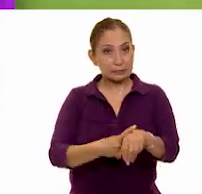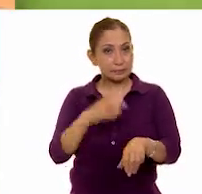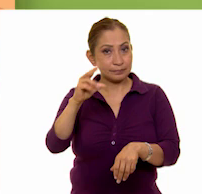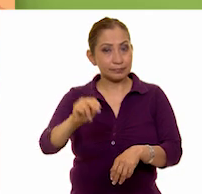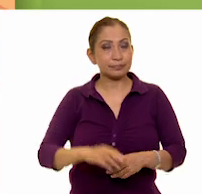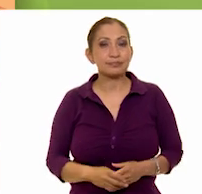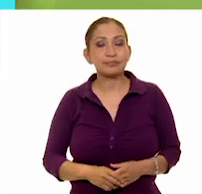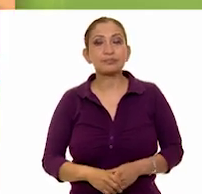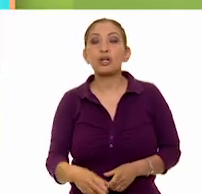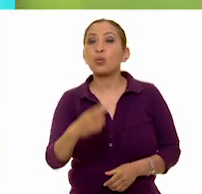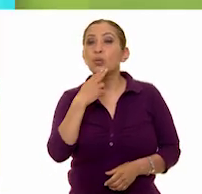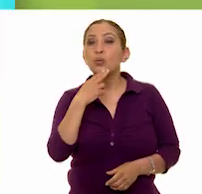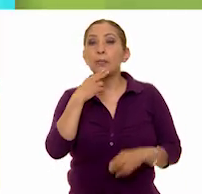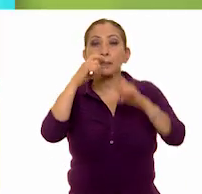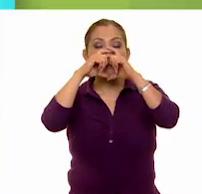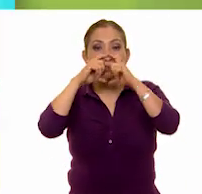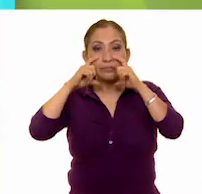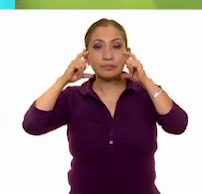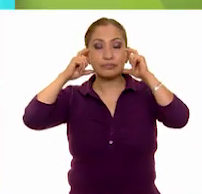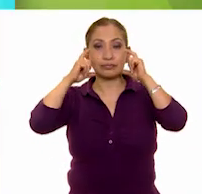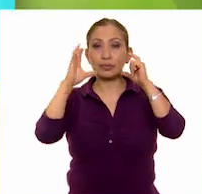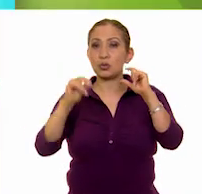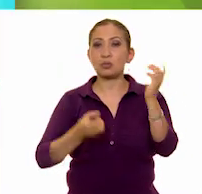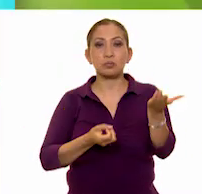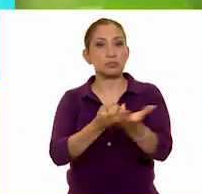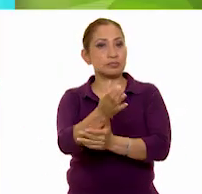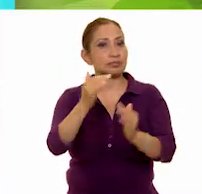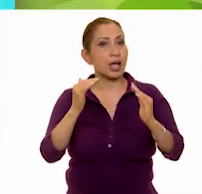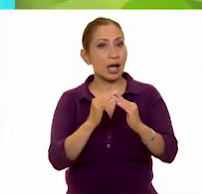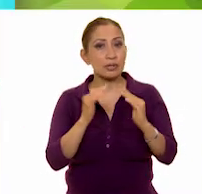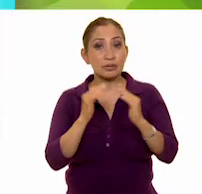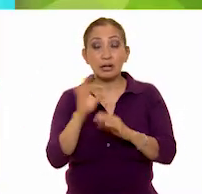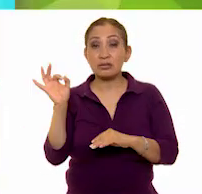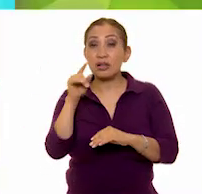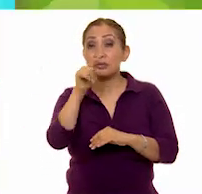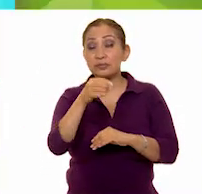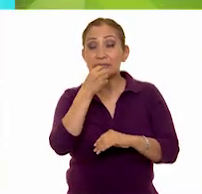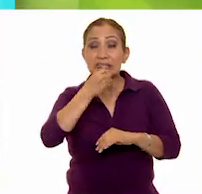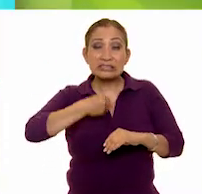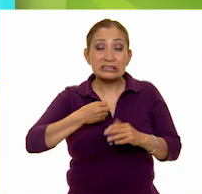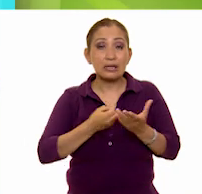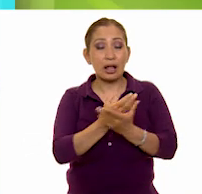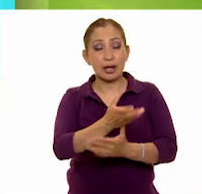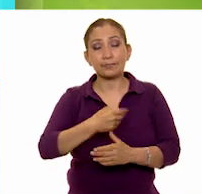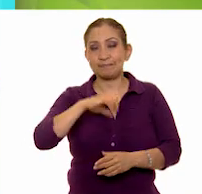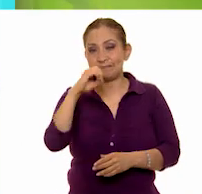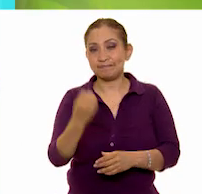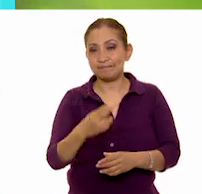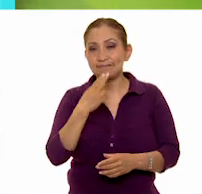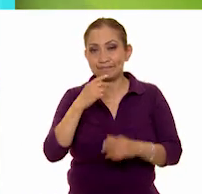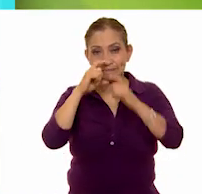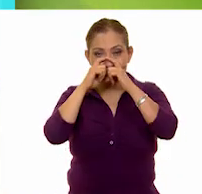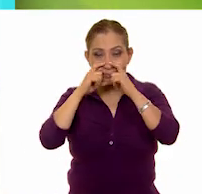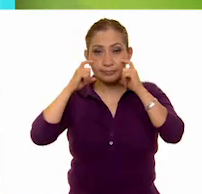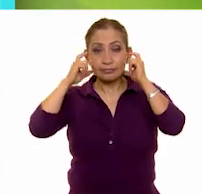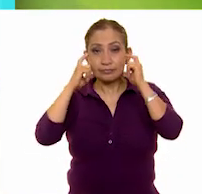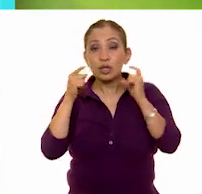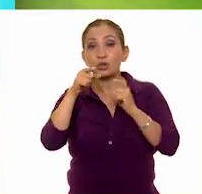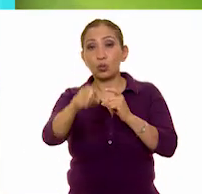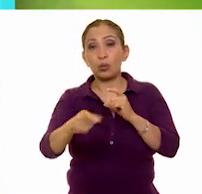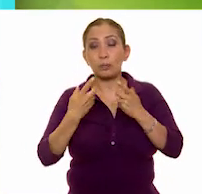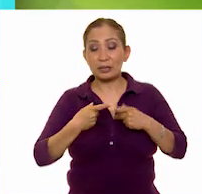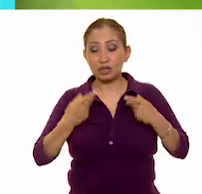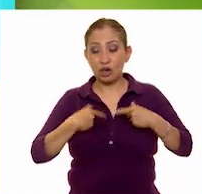contagiarnos. Utiliza cubrebocas. No salgas de casa. Si tienes que hacerlo, recuerda que es obligatorio utilizarlo. Mantén